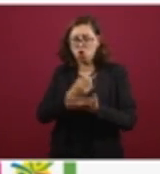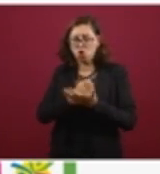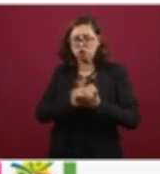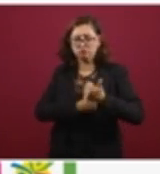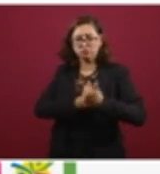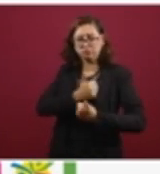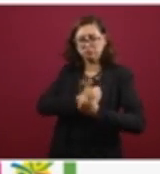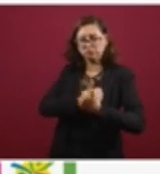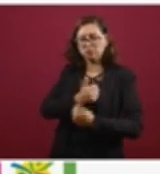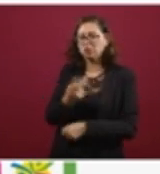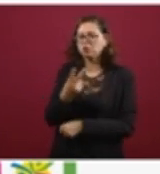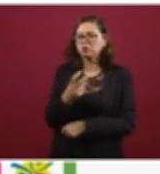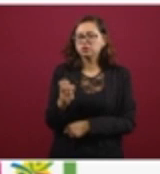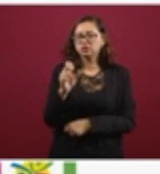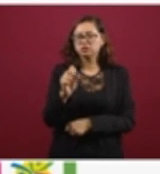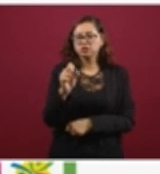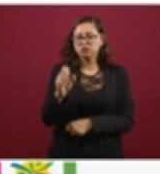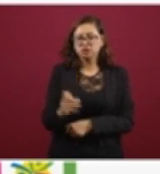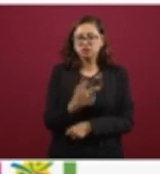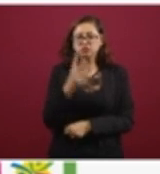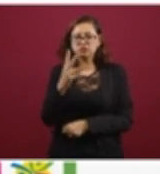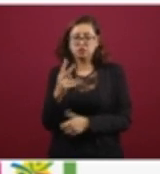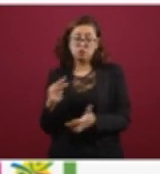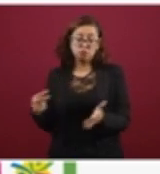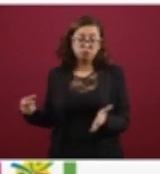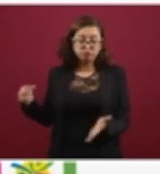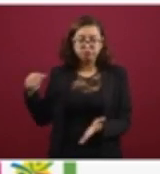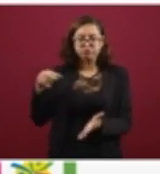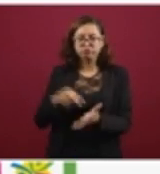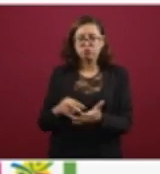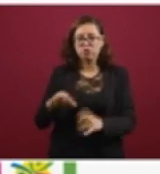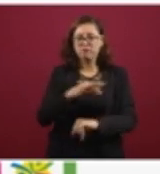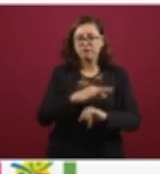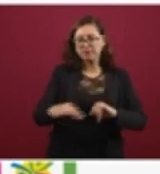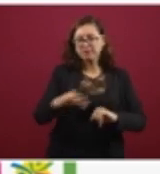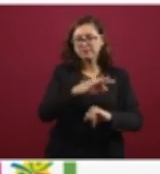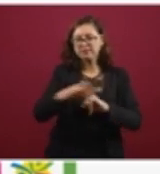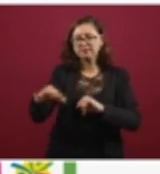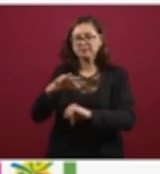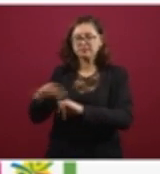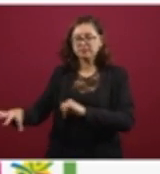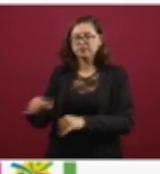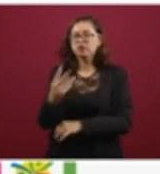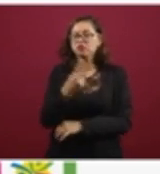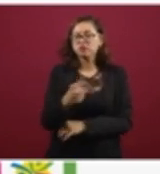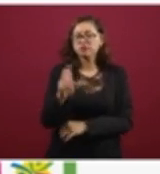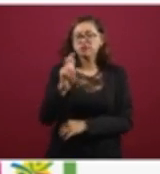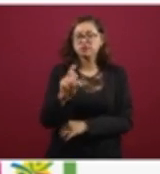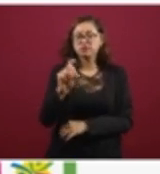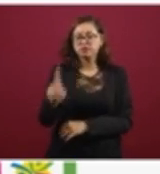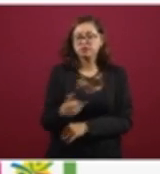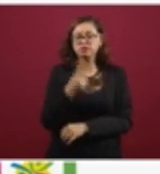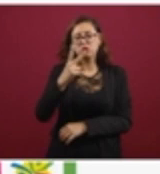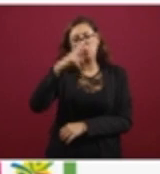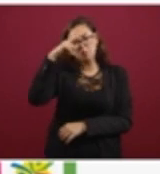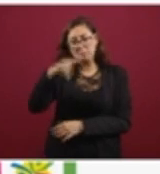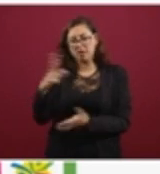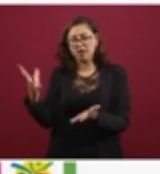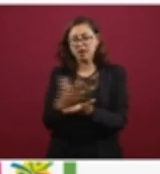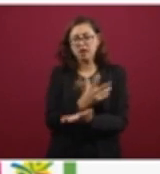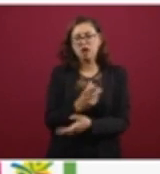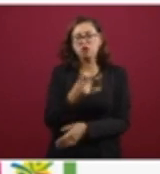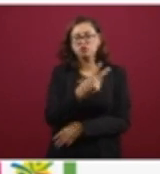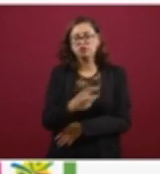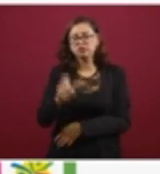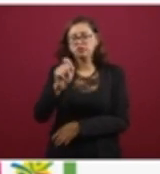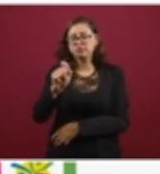de 264 presencias finales. De estas, 232 fueron victorias para México,